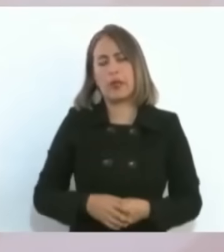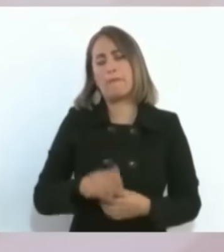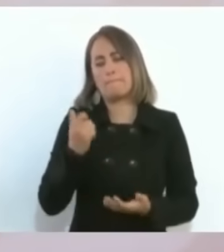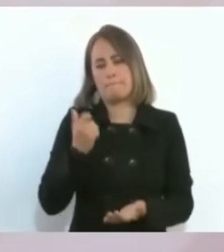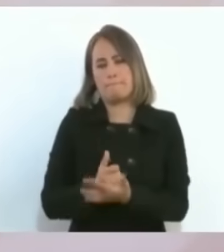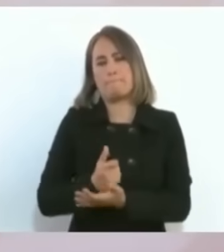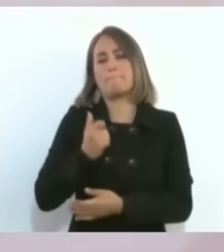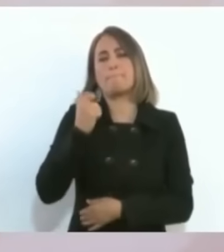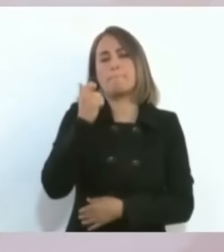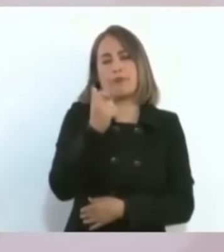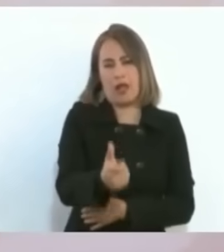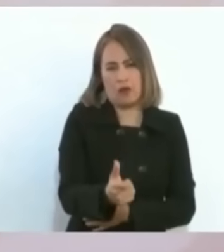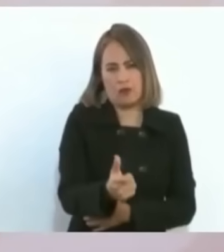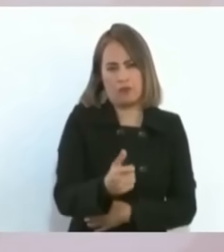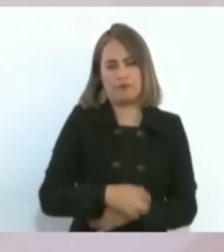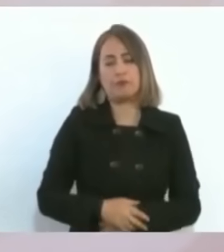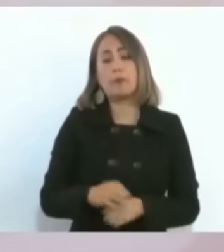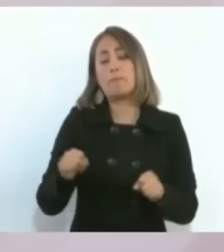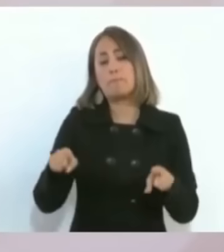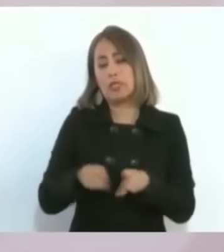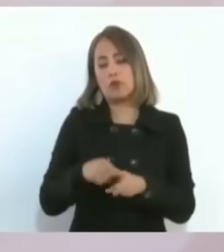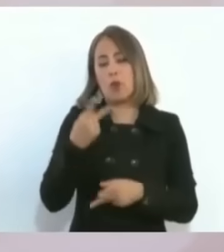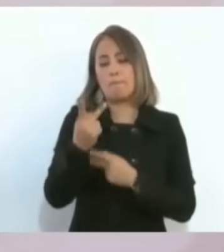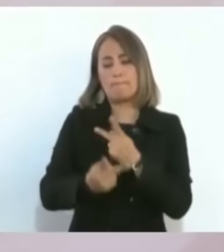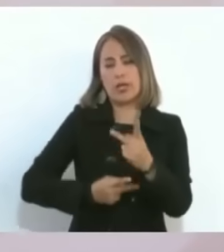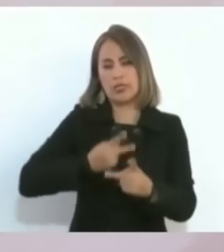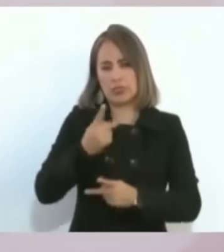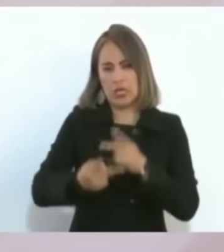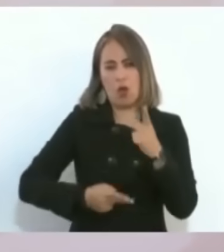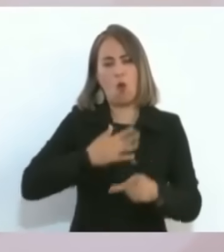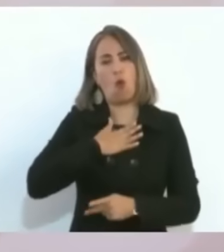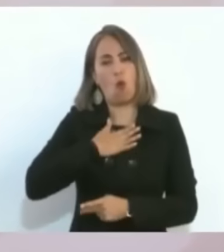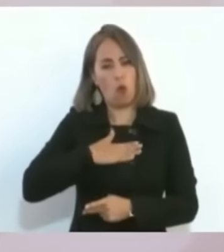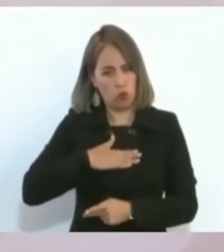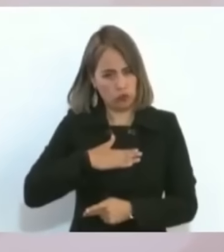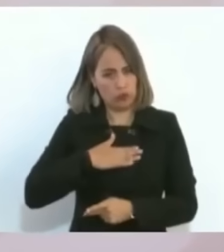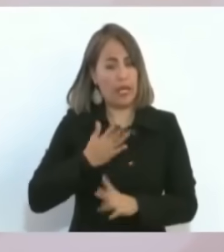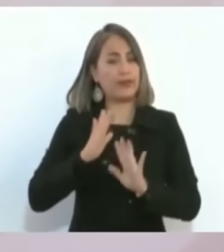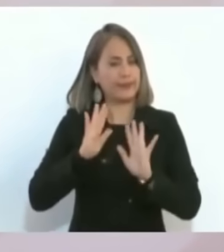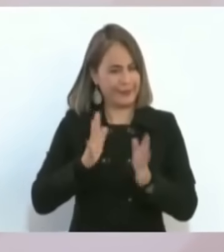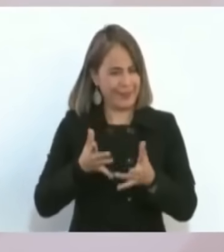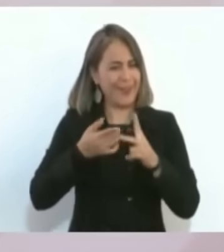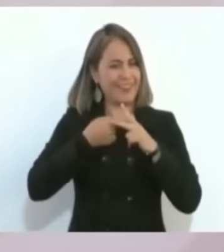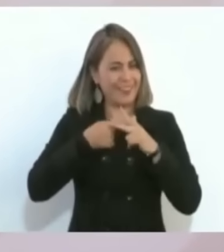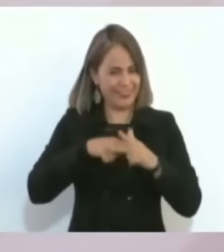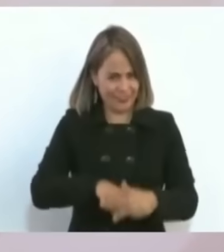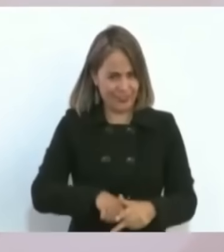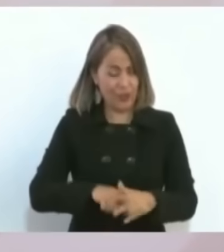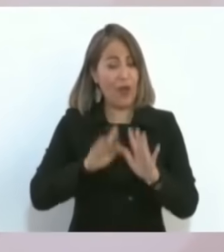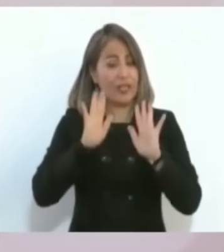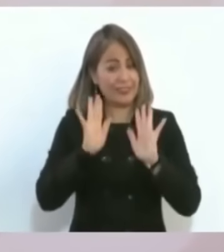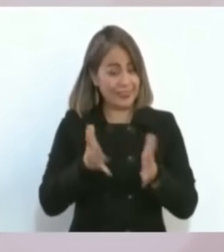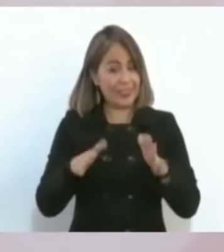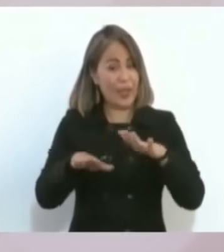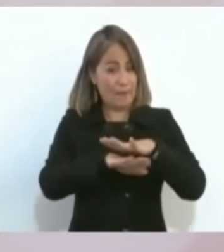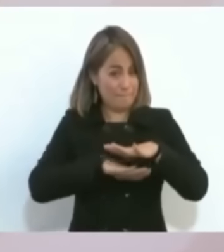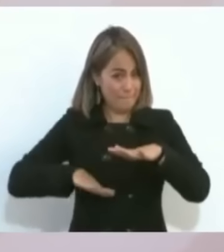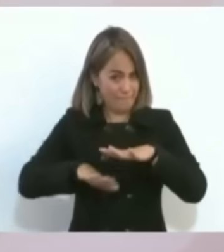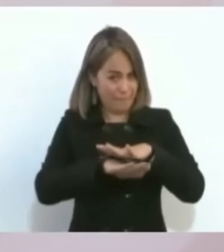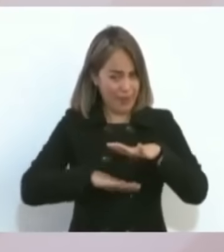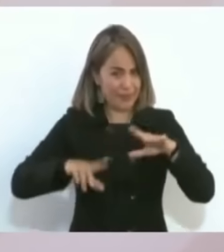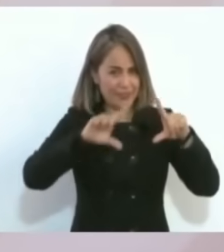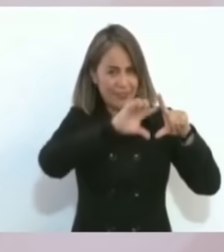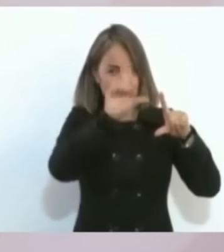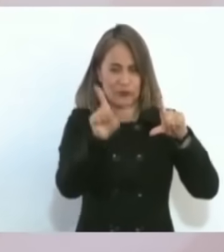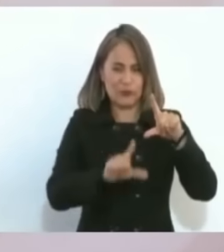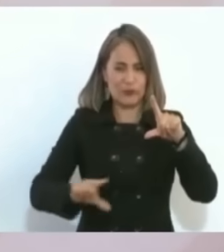salario y con las prestaciones. Ya empezamos. Ya se estableció a nivel